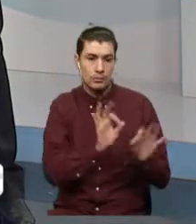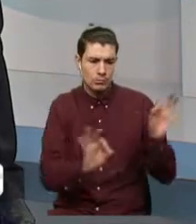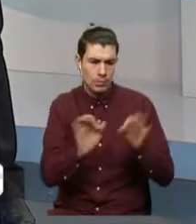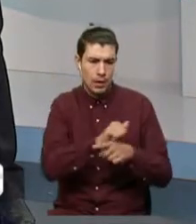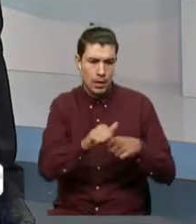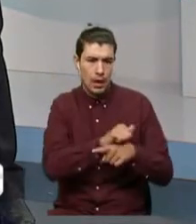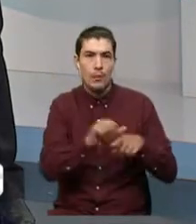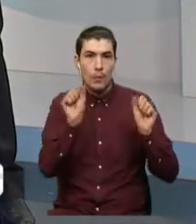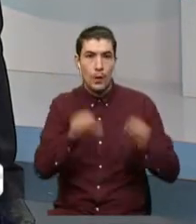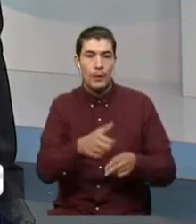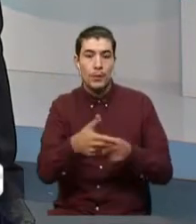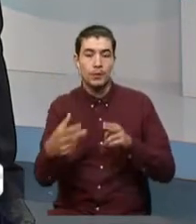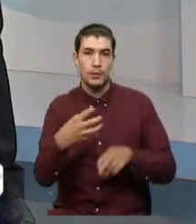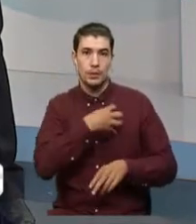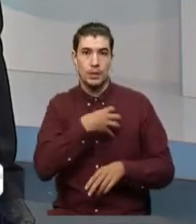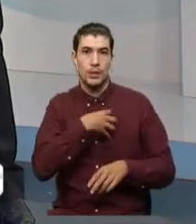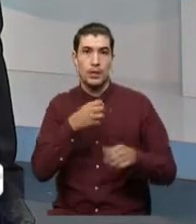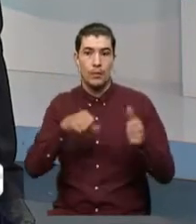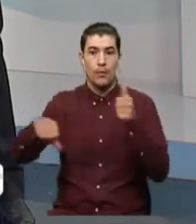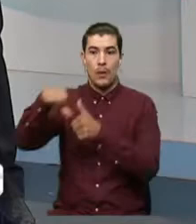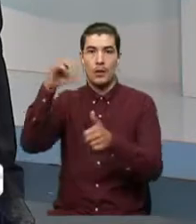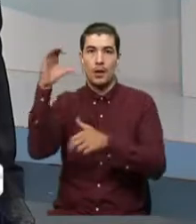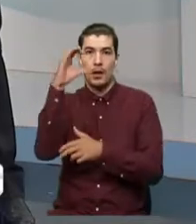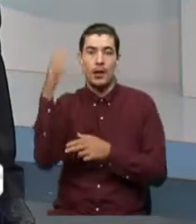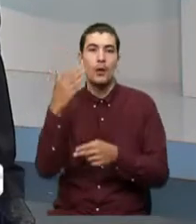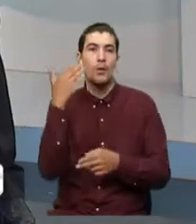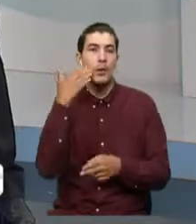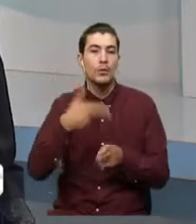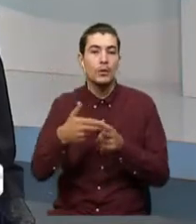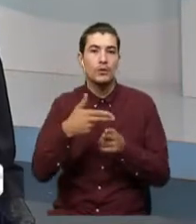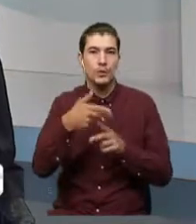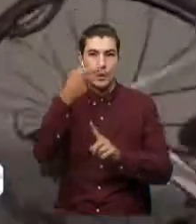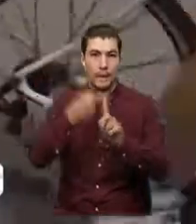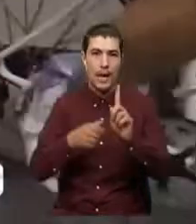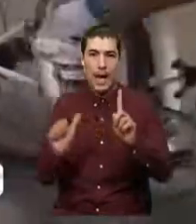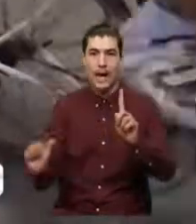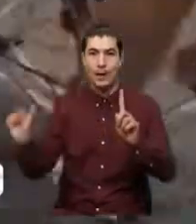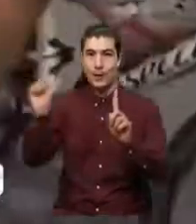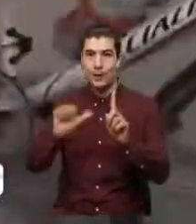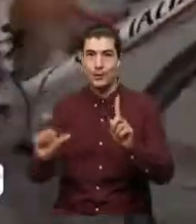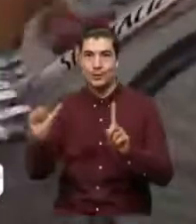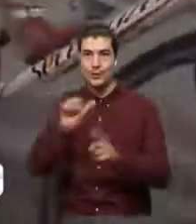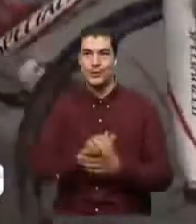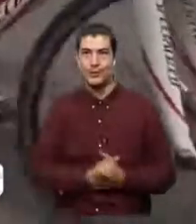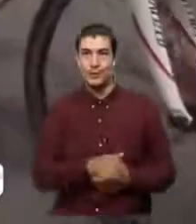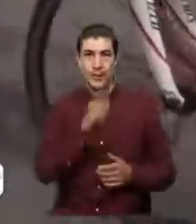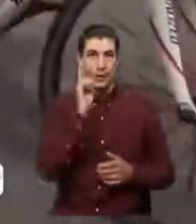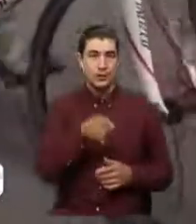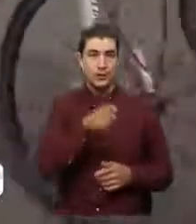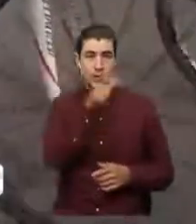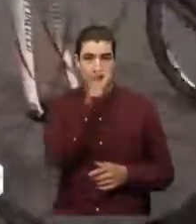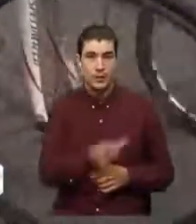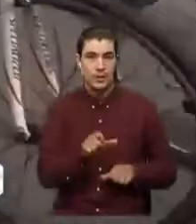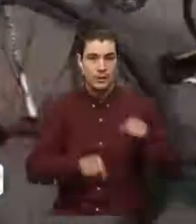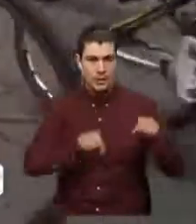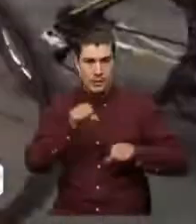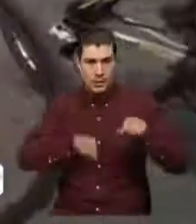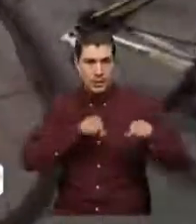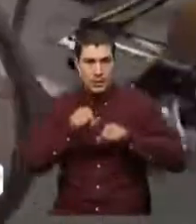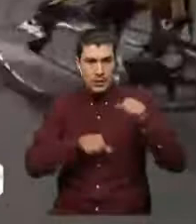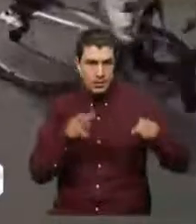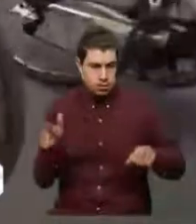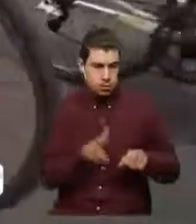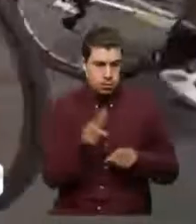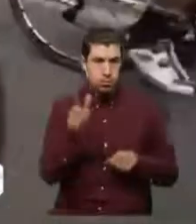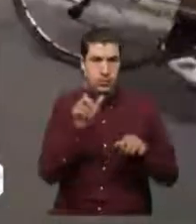entre ellas la vuelta a colombia que se cumplirá en agosto próximo el corredor santandereano se alista para los diferentes retos sobre su